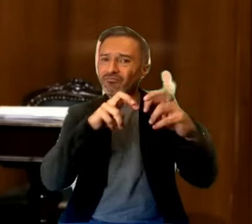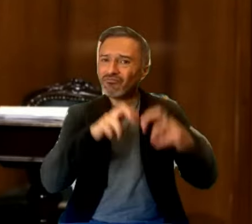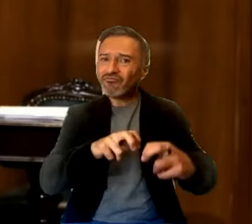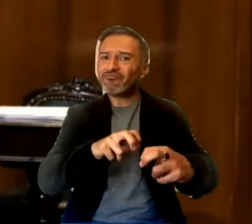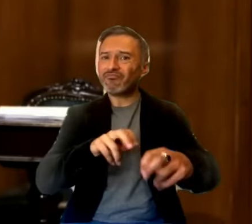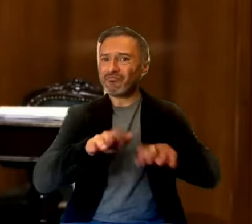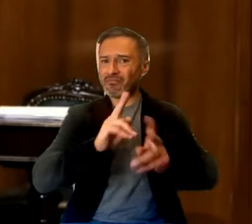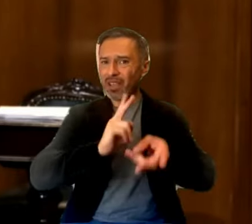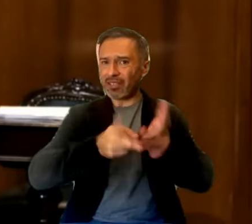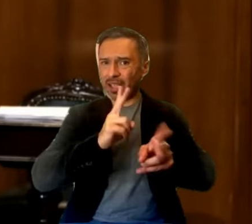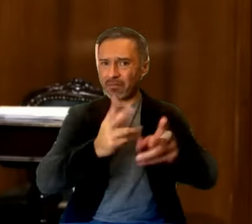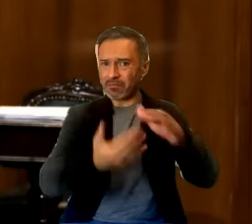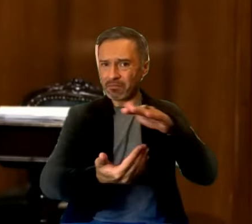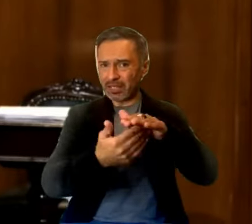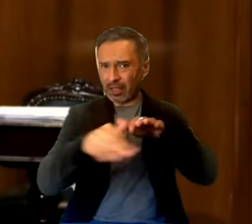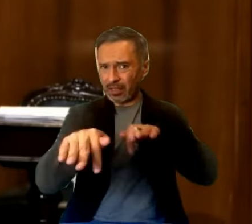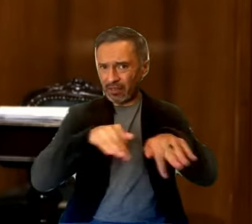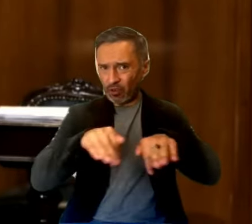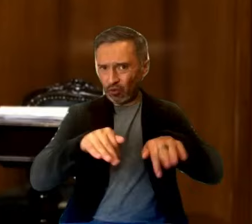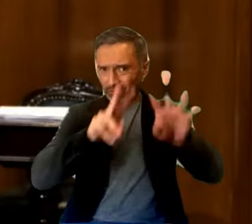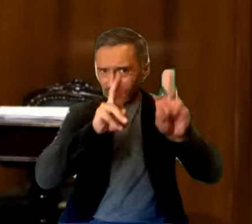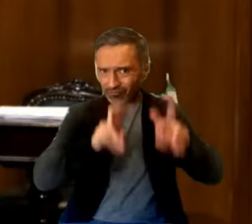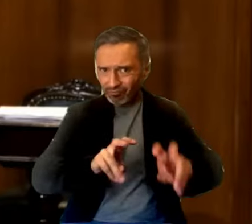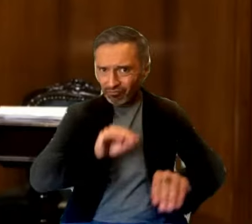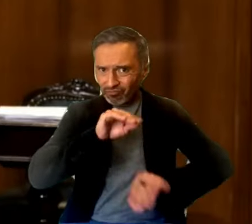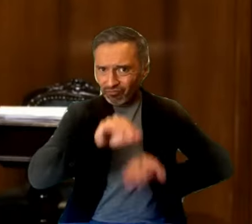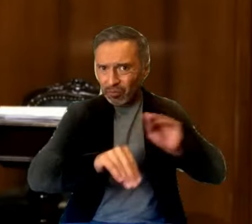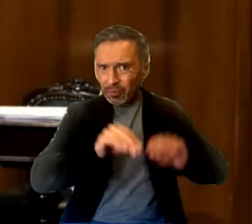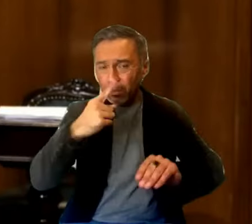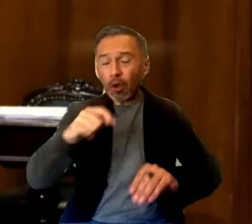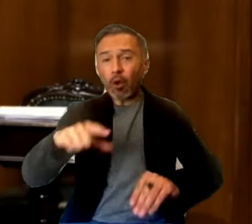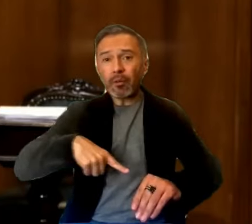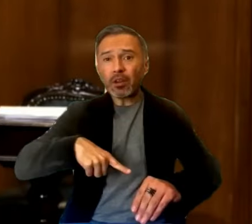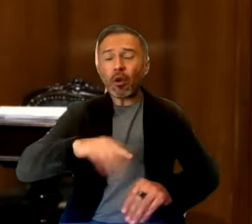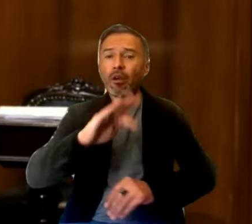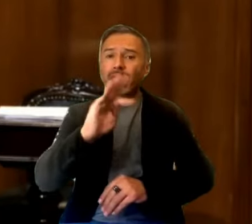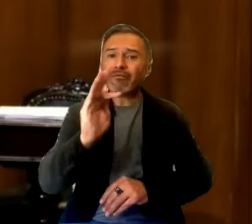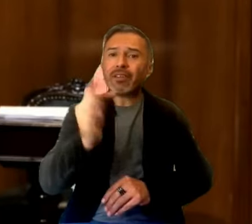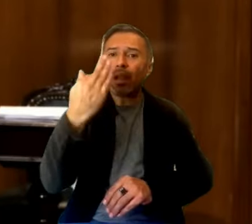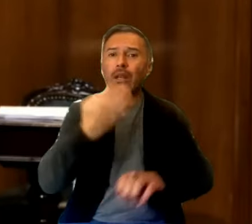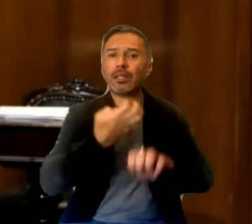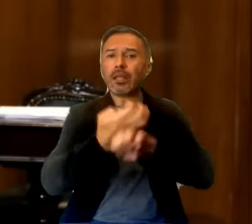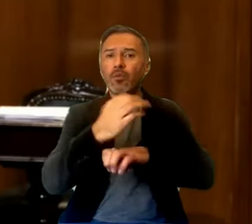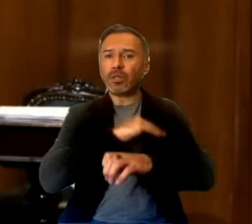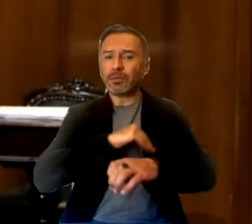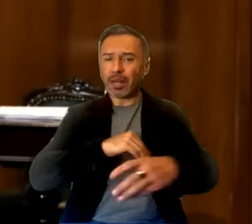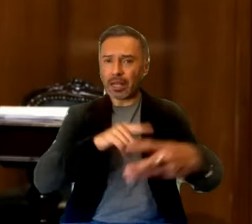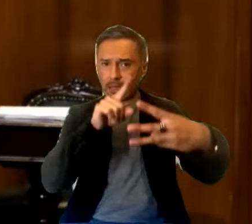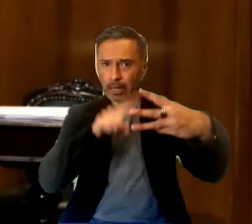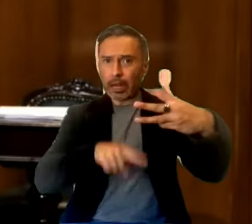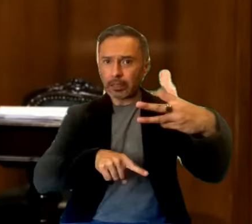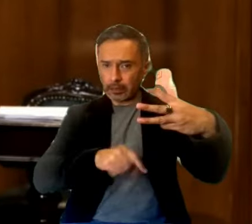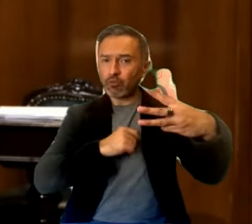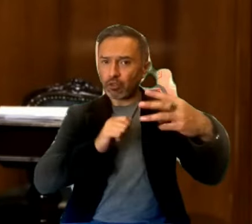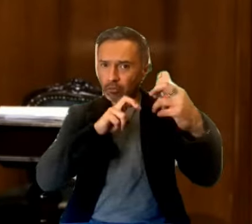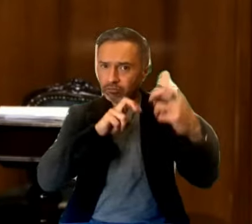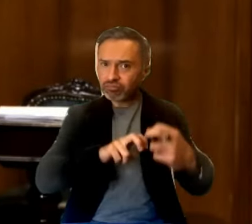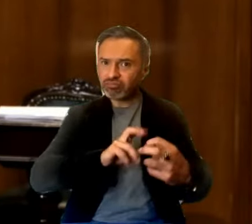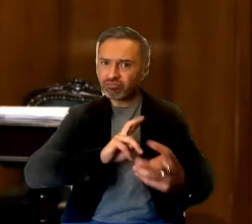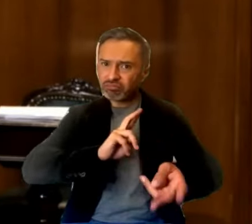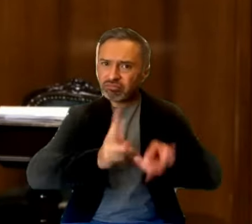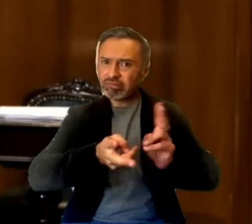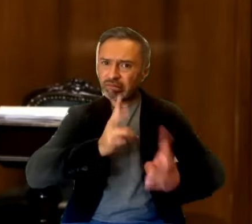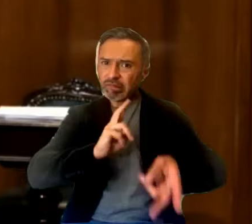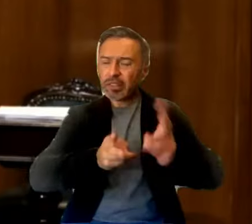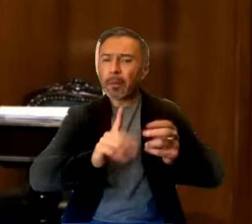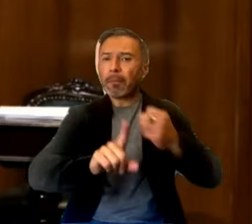esfuerzos de los 3 niveles de gobierno se centren en encontrar soluciones para contribuir a una estrategia